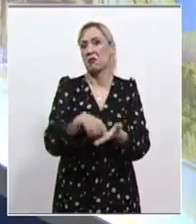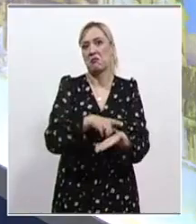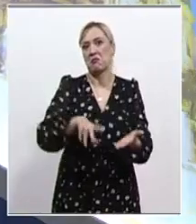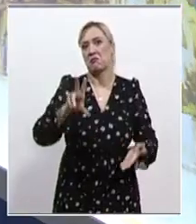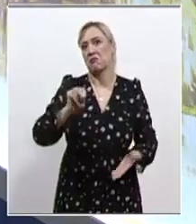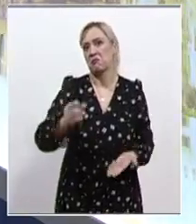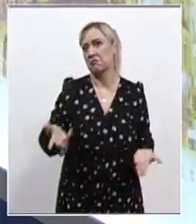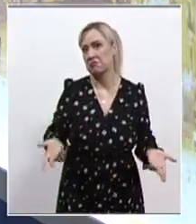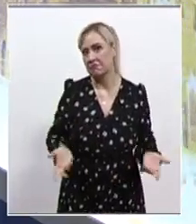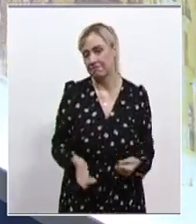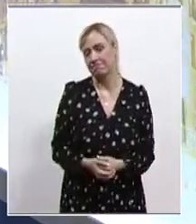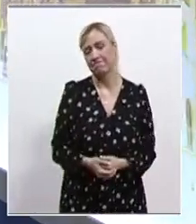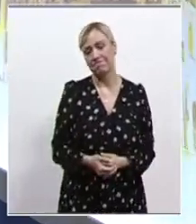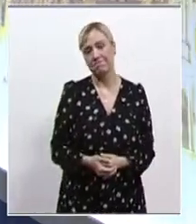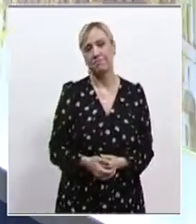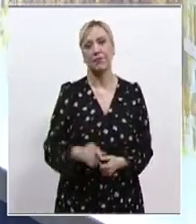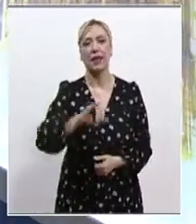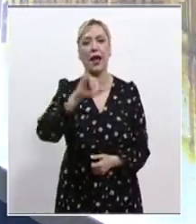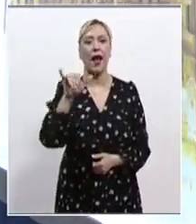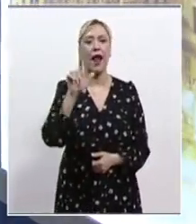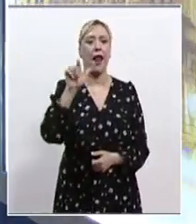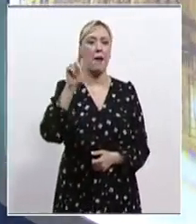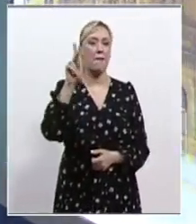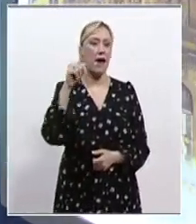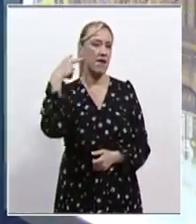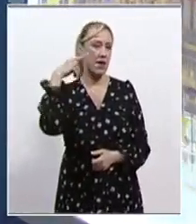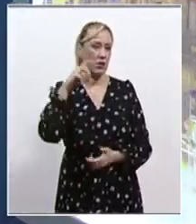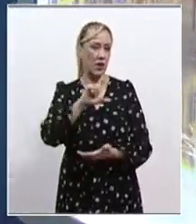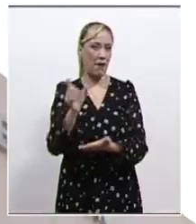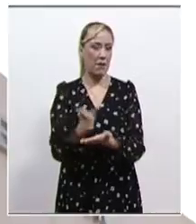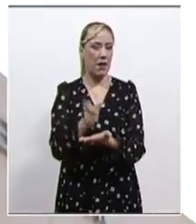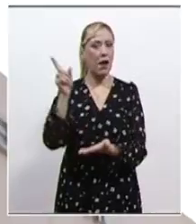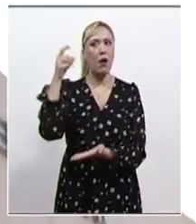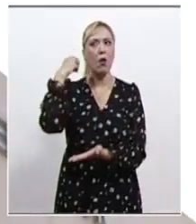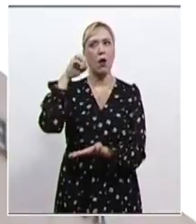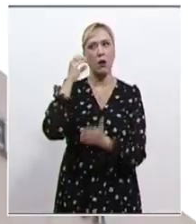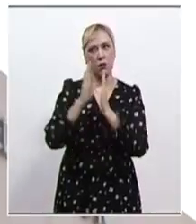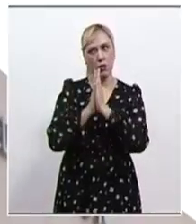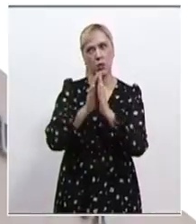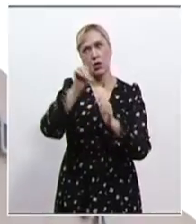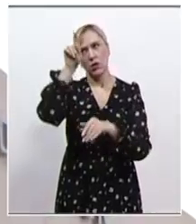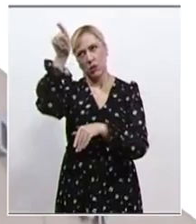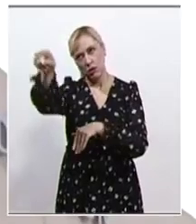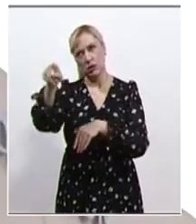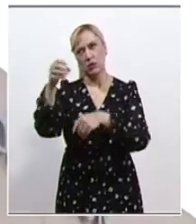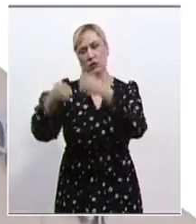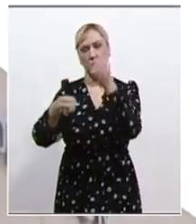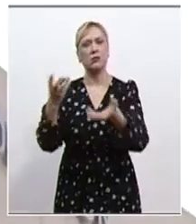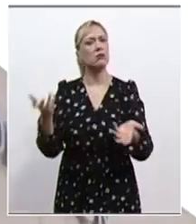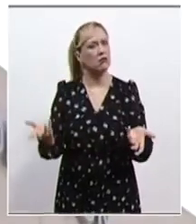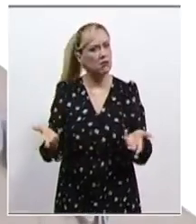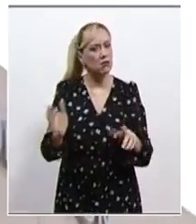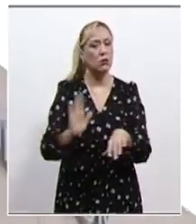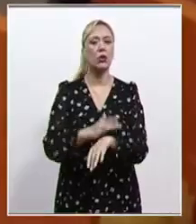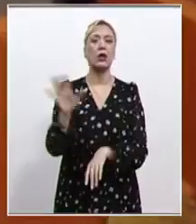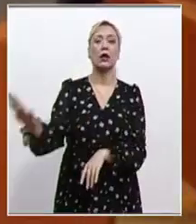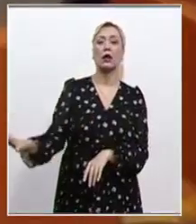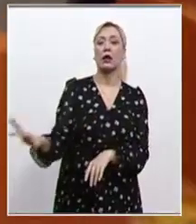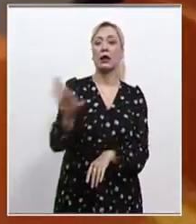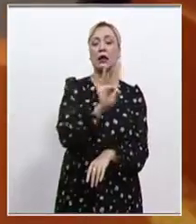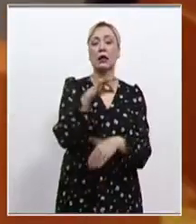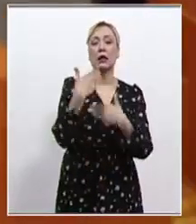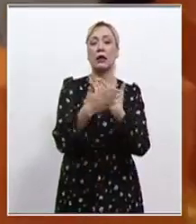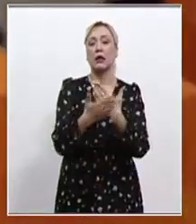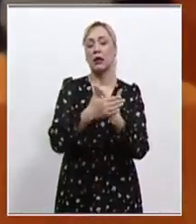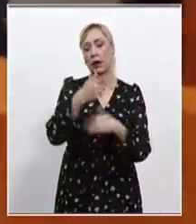La Sala Regional Jalapa ordenó al Tribunal Electoral de Oaxaca emitir una nueva determinación sobre la elección extraordinaria de